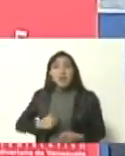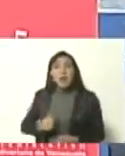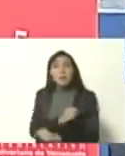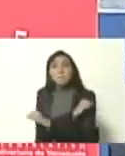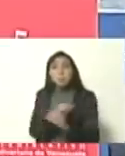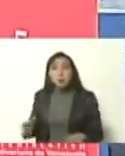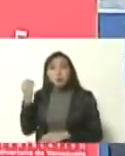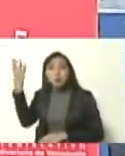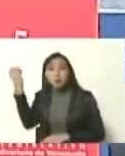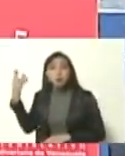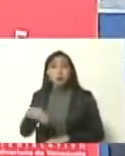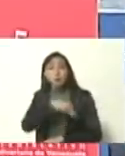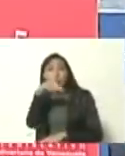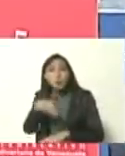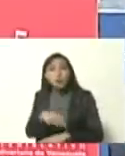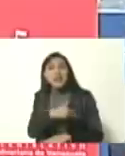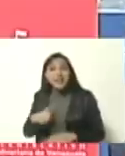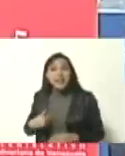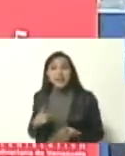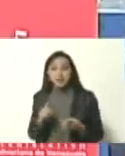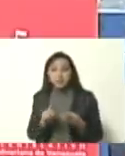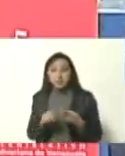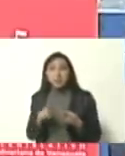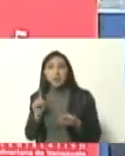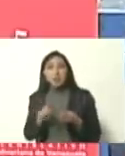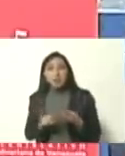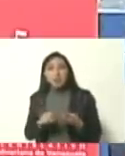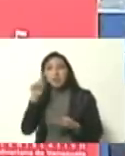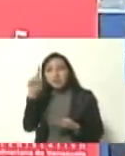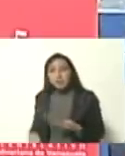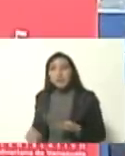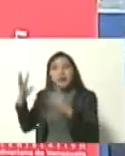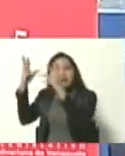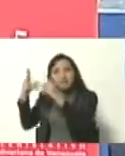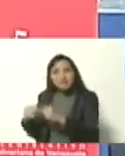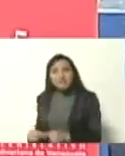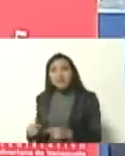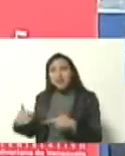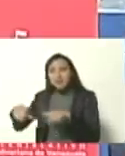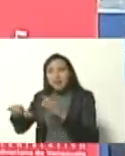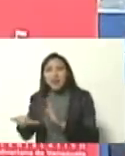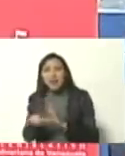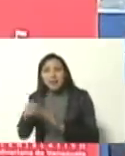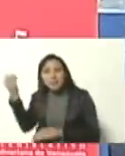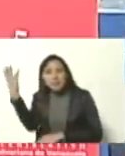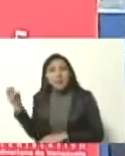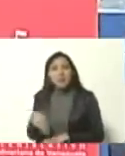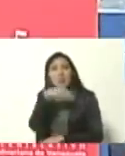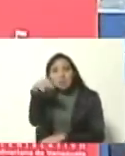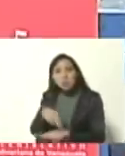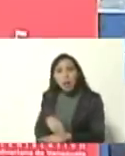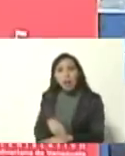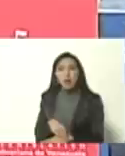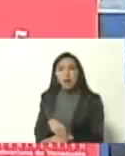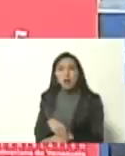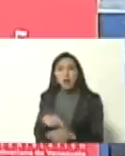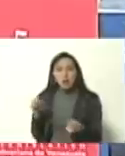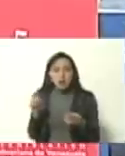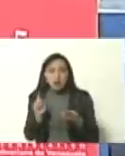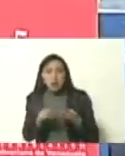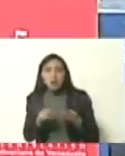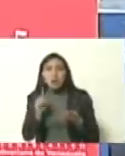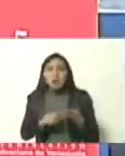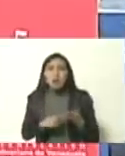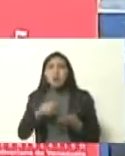Palacio Federal Legislativo, intento de voladura de la sede administrativa de la Asamblea Nacional de Venezuela, intento de